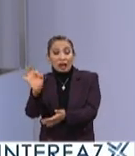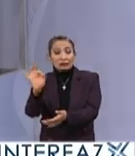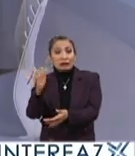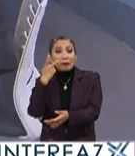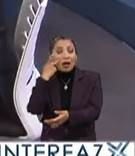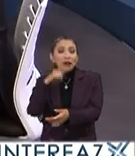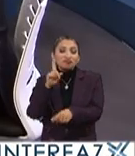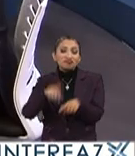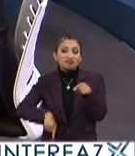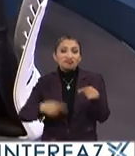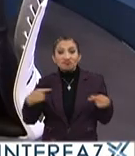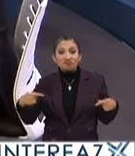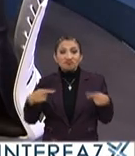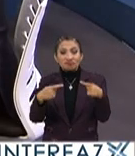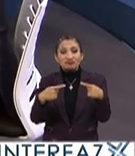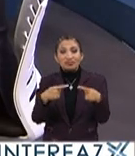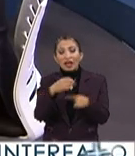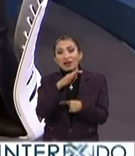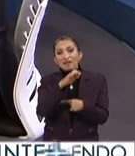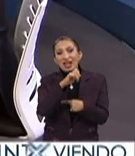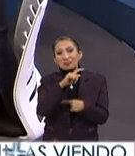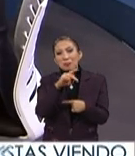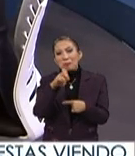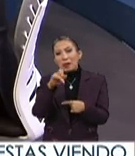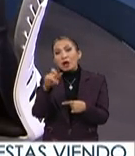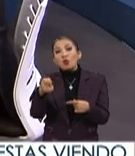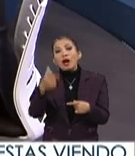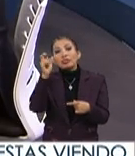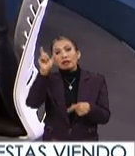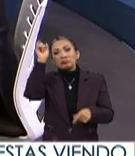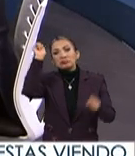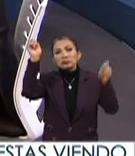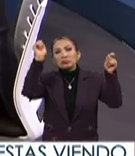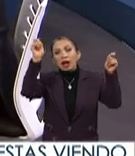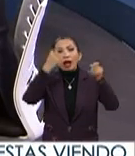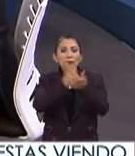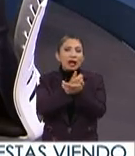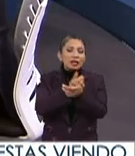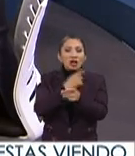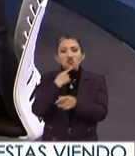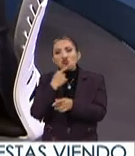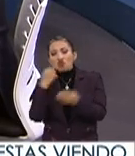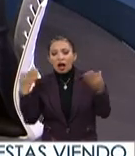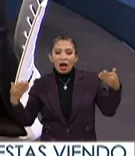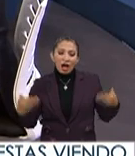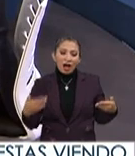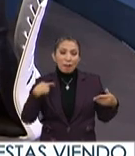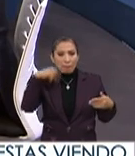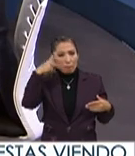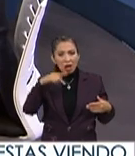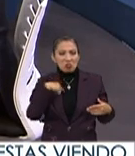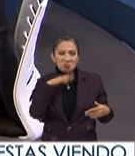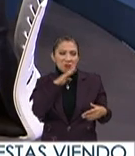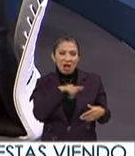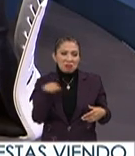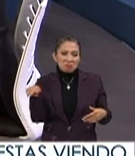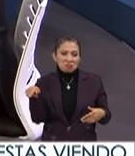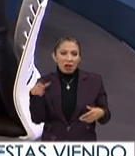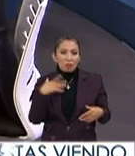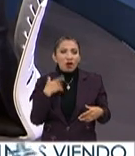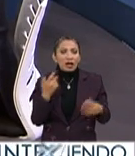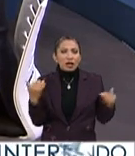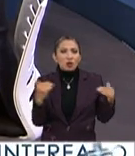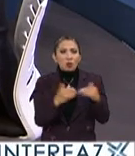hasta un desempate inclusive de fair play, es decir, cuántas tarjetas amarillas y rojas tuvo cada equipo, y México no lo tendría tan mal porque